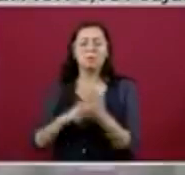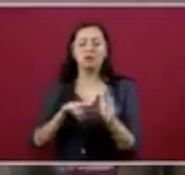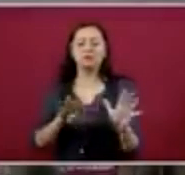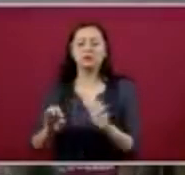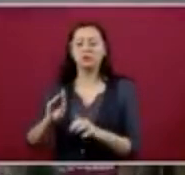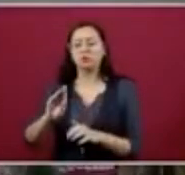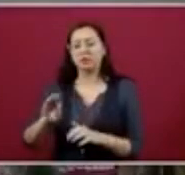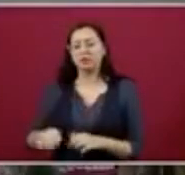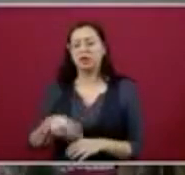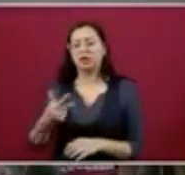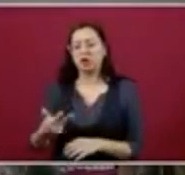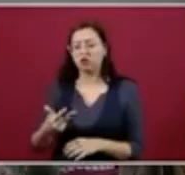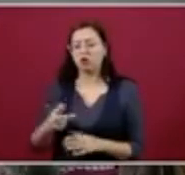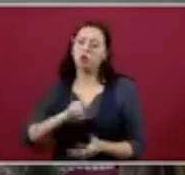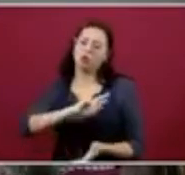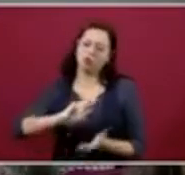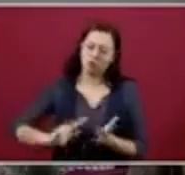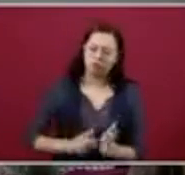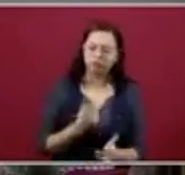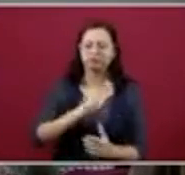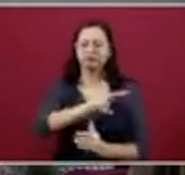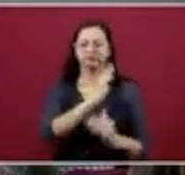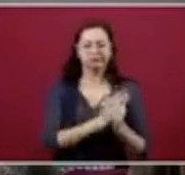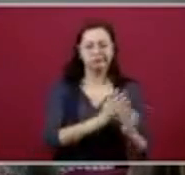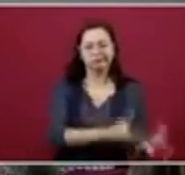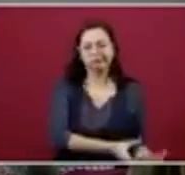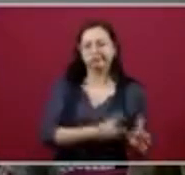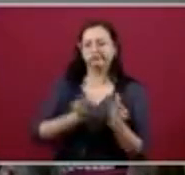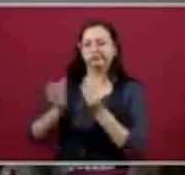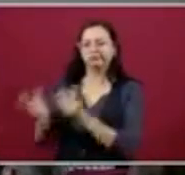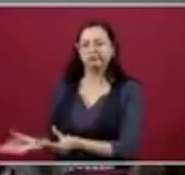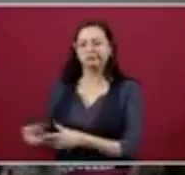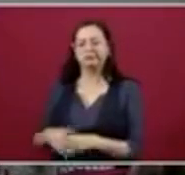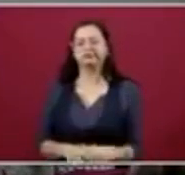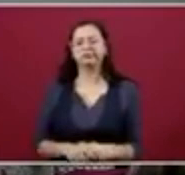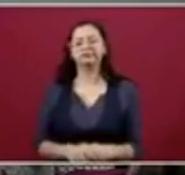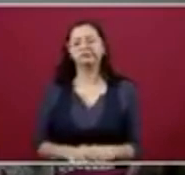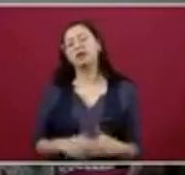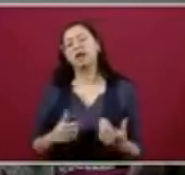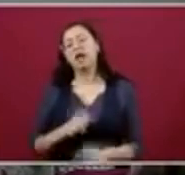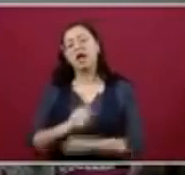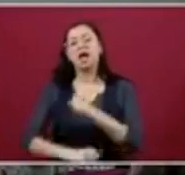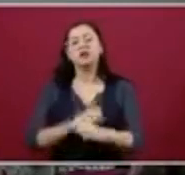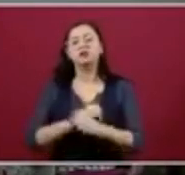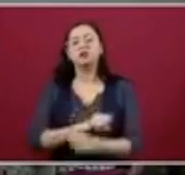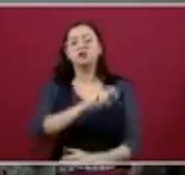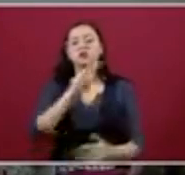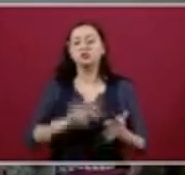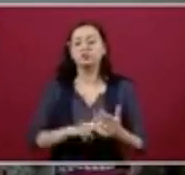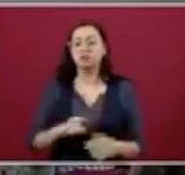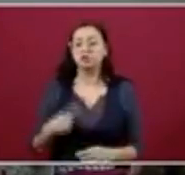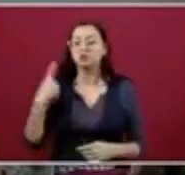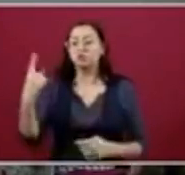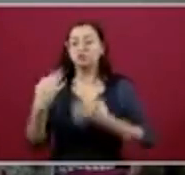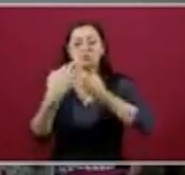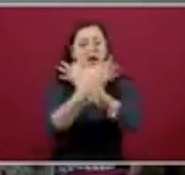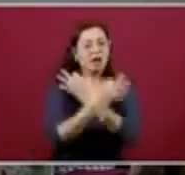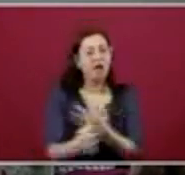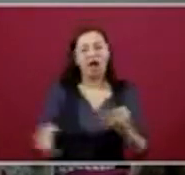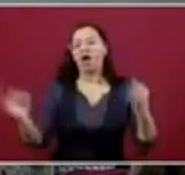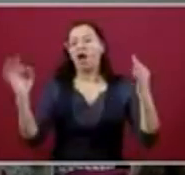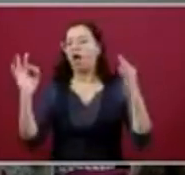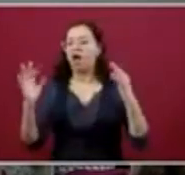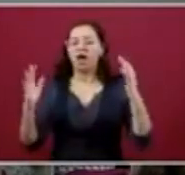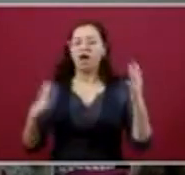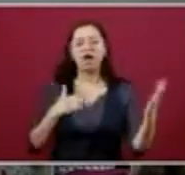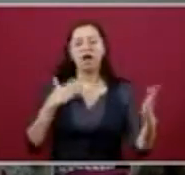siguiente. En 2001, con mucho bombo y platillo, se habló de que habría una